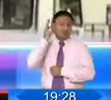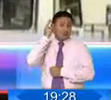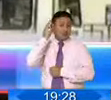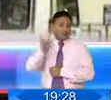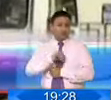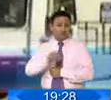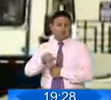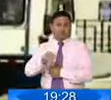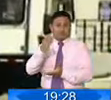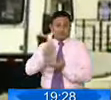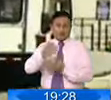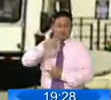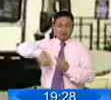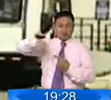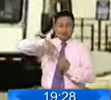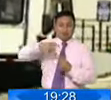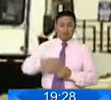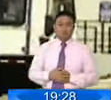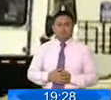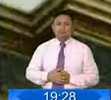edad. Pausa y volvemos.